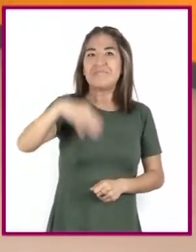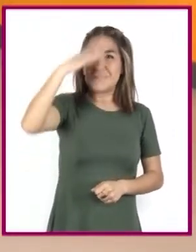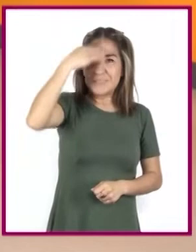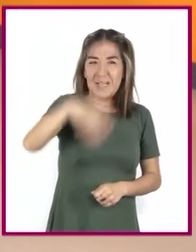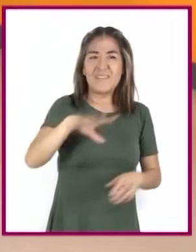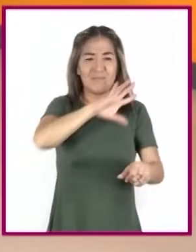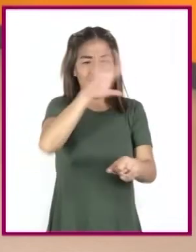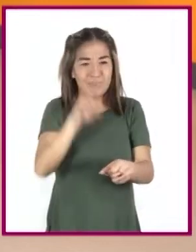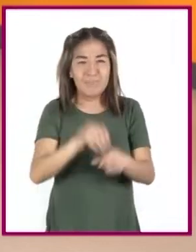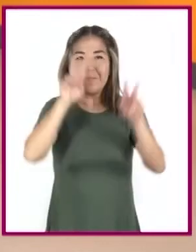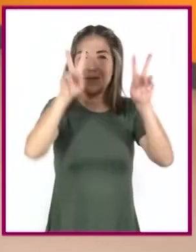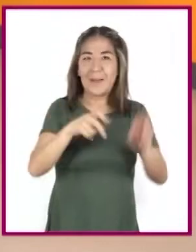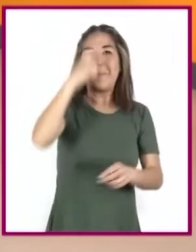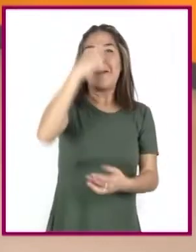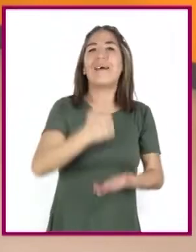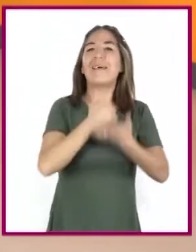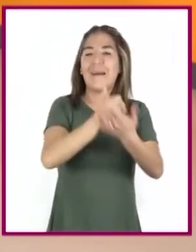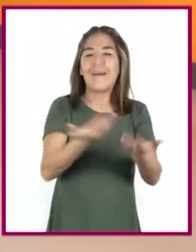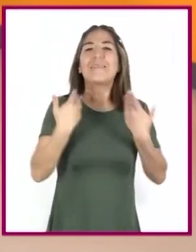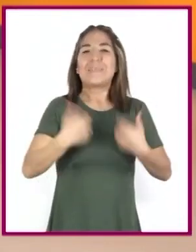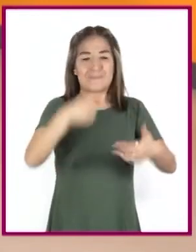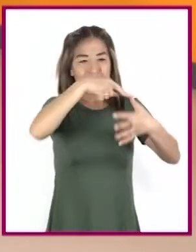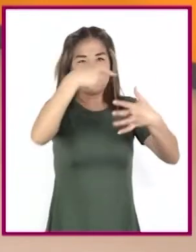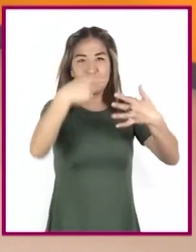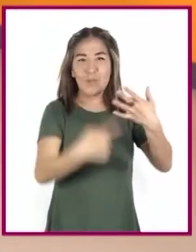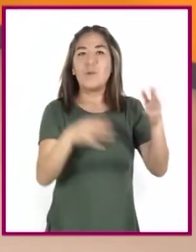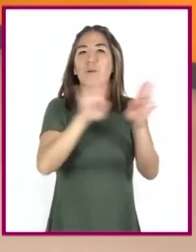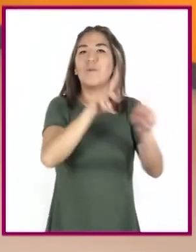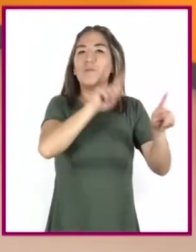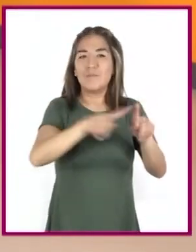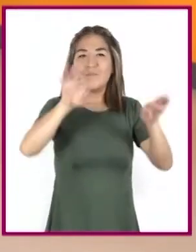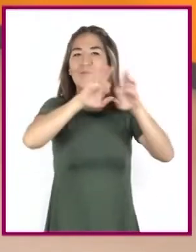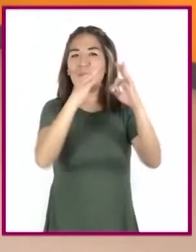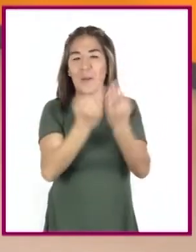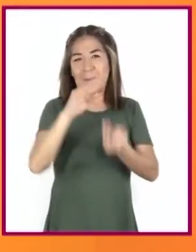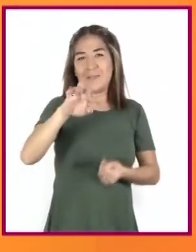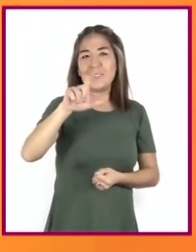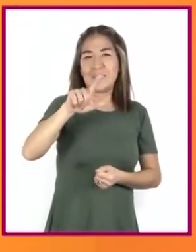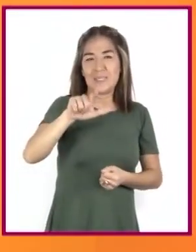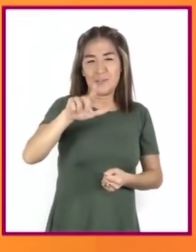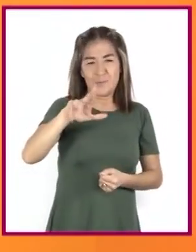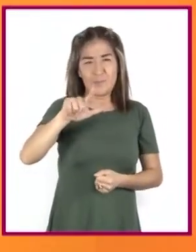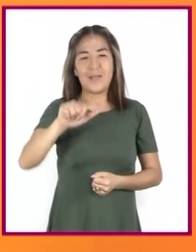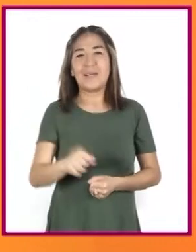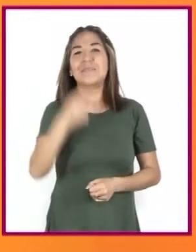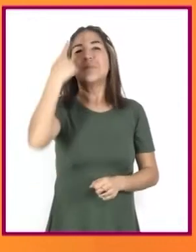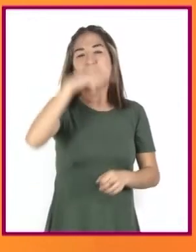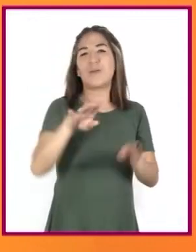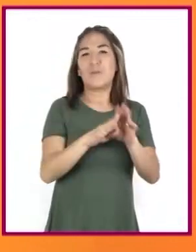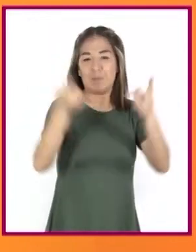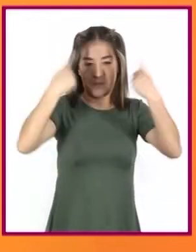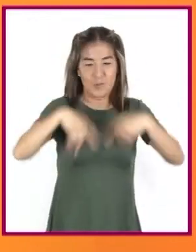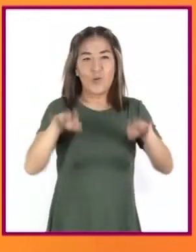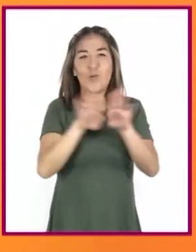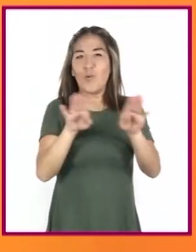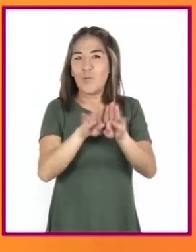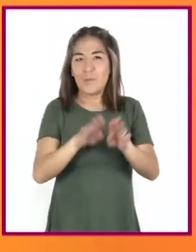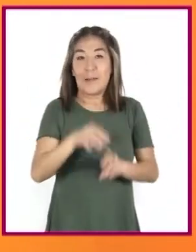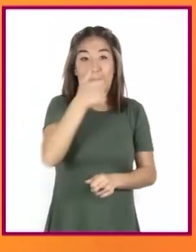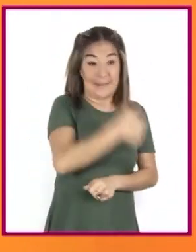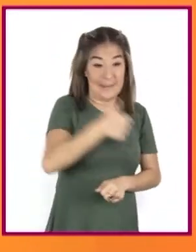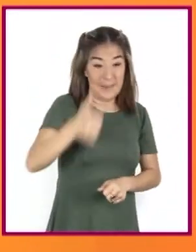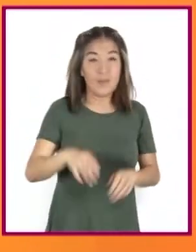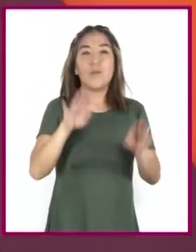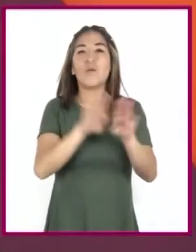ayudó a comprender que existen diversos tipos de células que forman nuestra estructura y que cada una de ellas es diferente